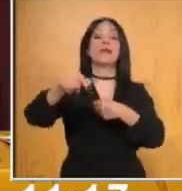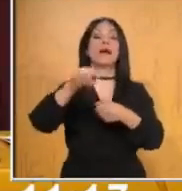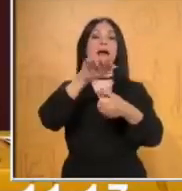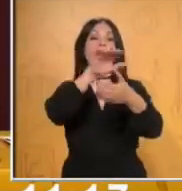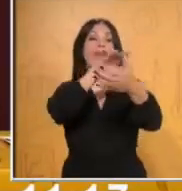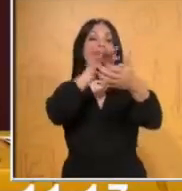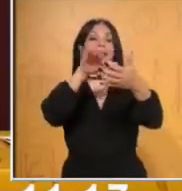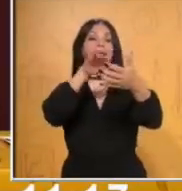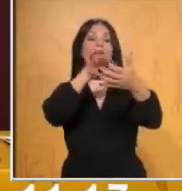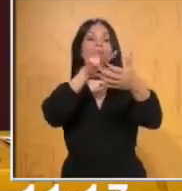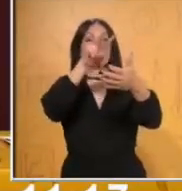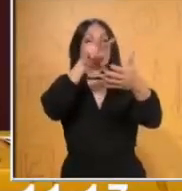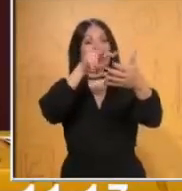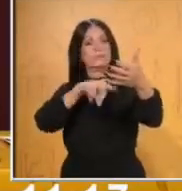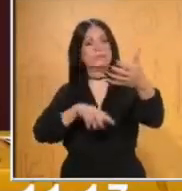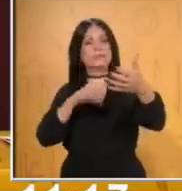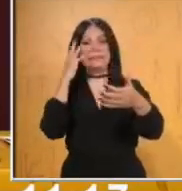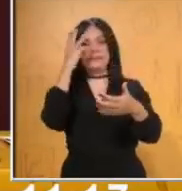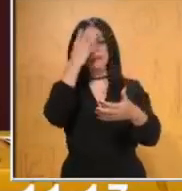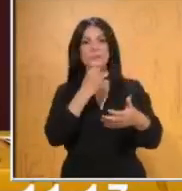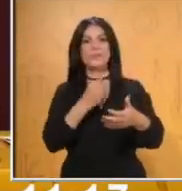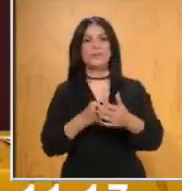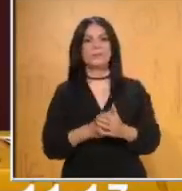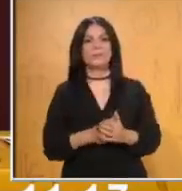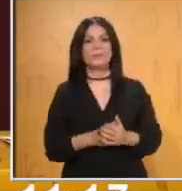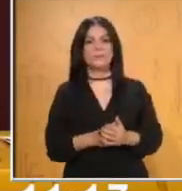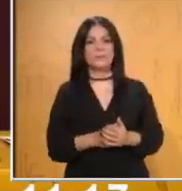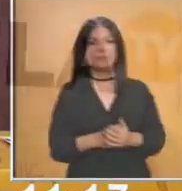con un maestro que ahorita te vamos a presentar.